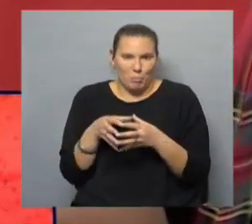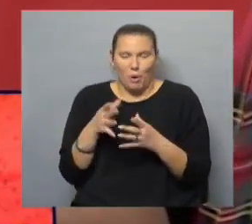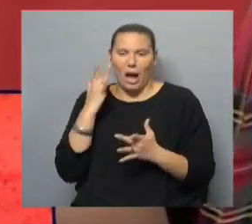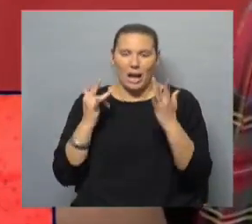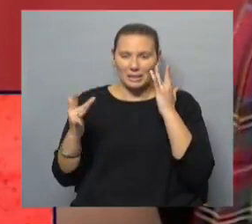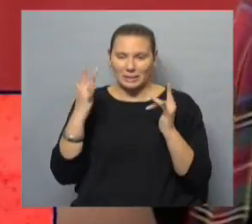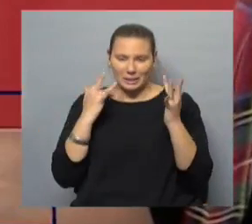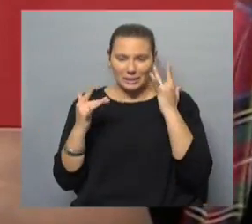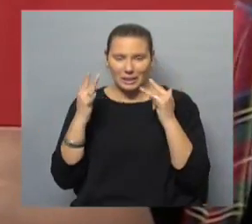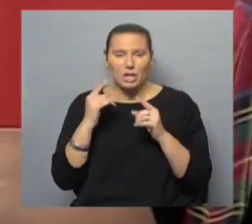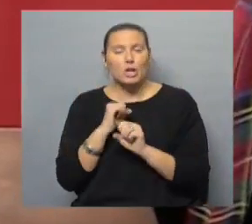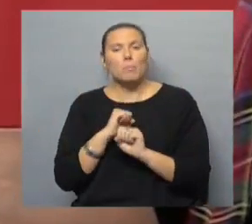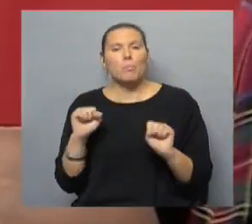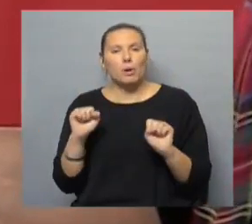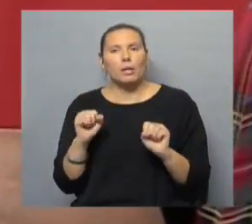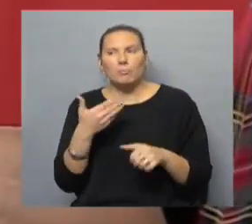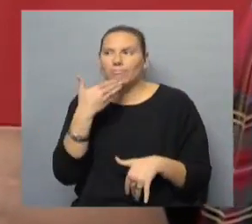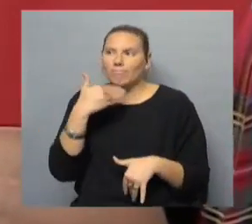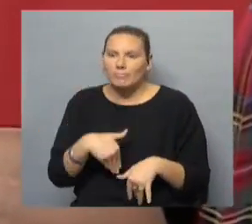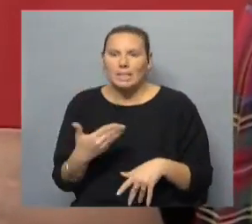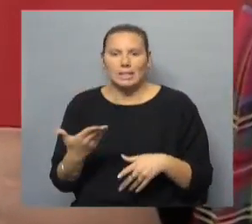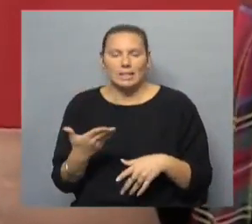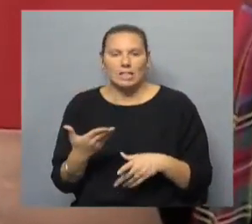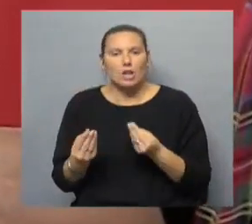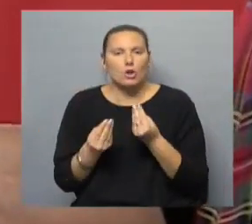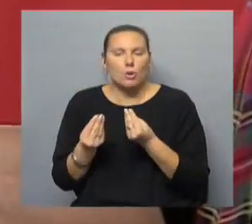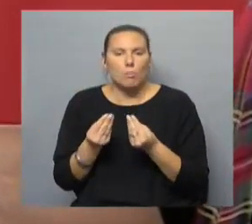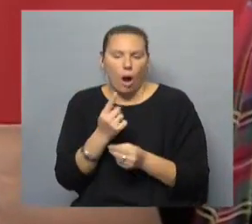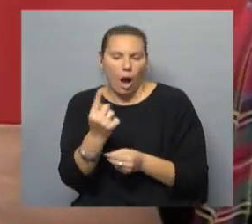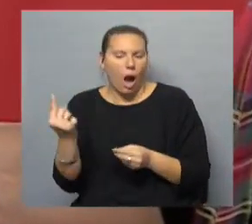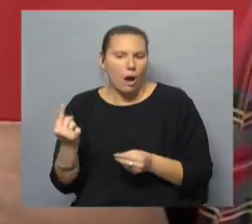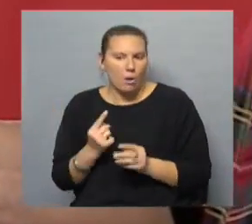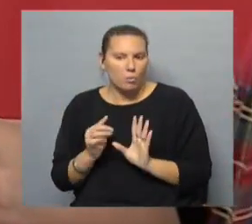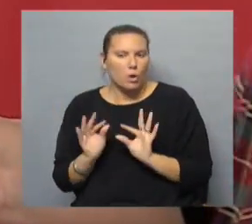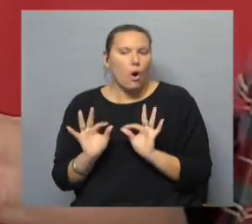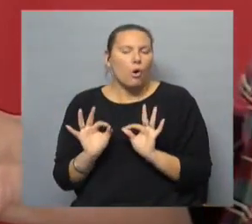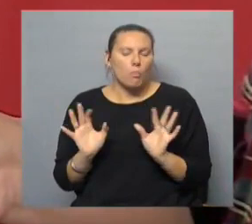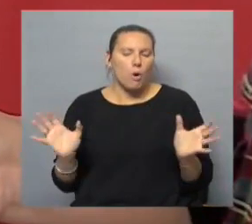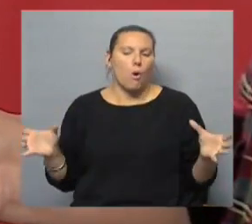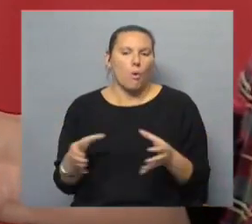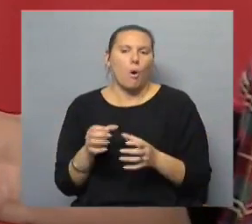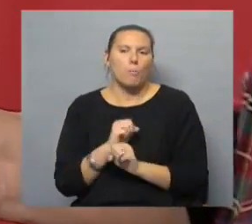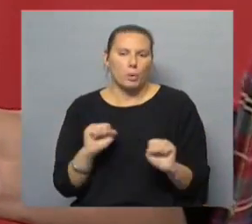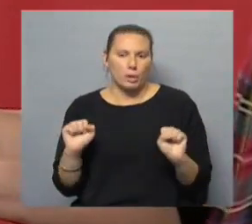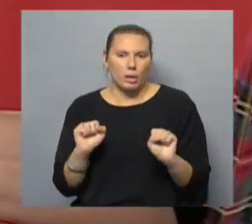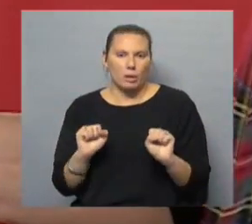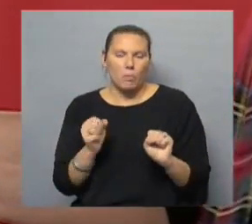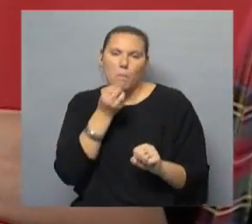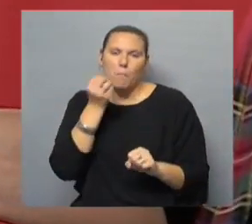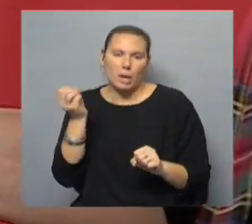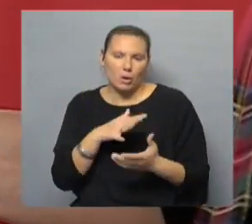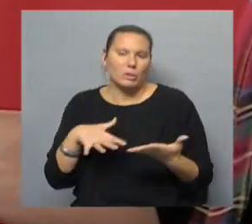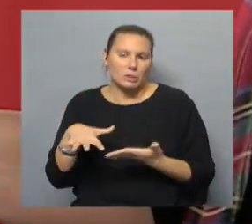artistas y poder como entender cuál es el lugar de cada uno y cómo juntos podemos hacer cosas increíbles,